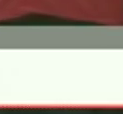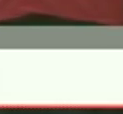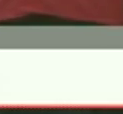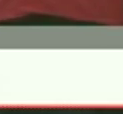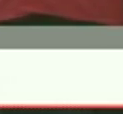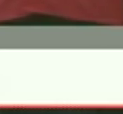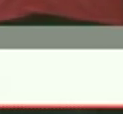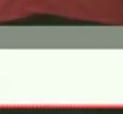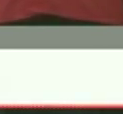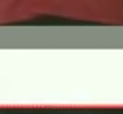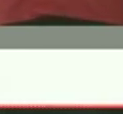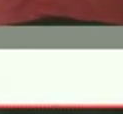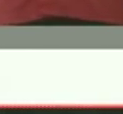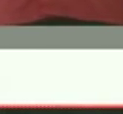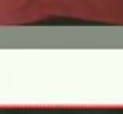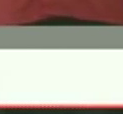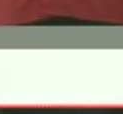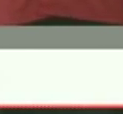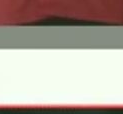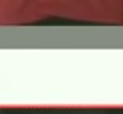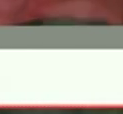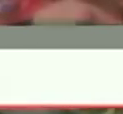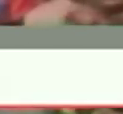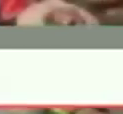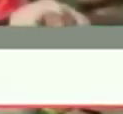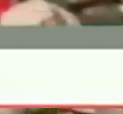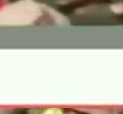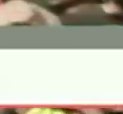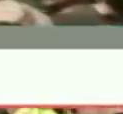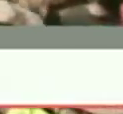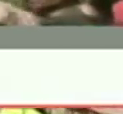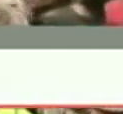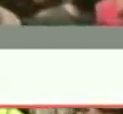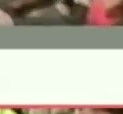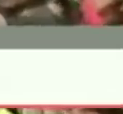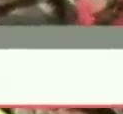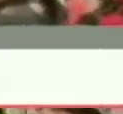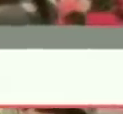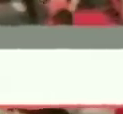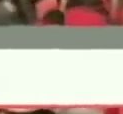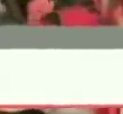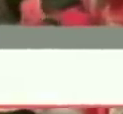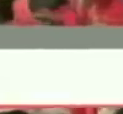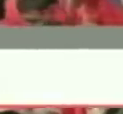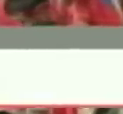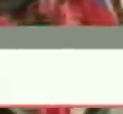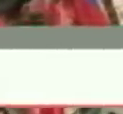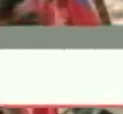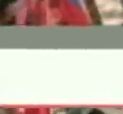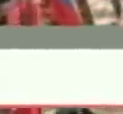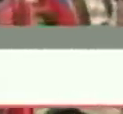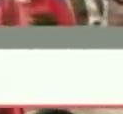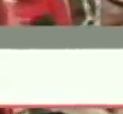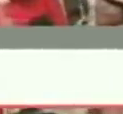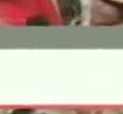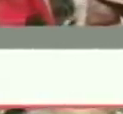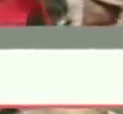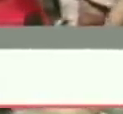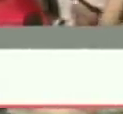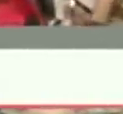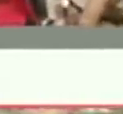batallando, que aquí usted tiene el pueblo. ¡Leales siempre! ¡Leales siempre! ¡Que viva Maduro y que viva